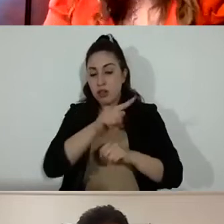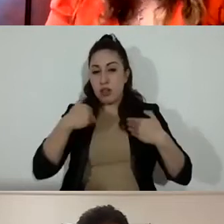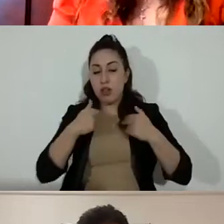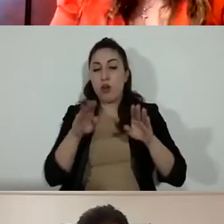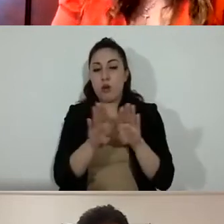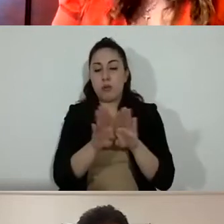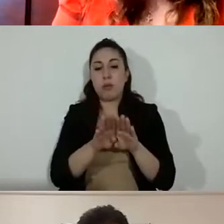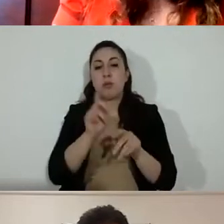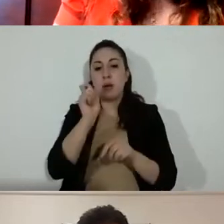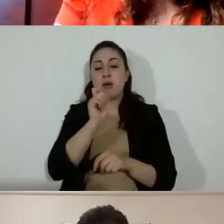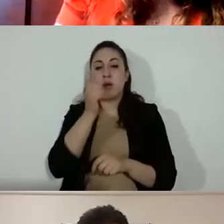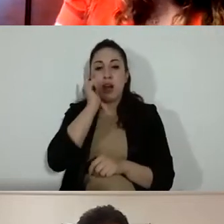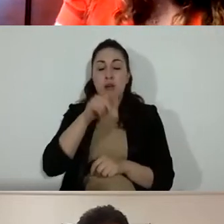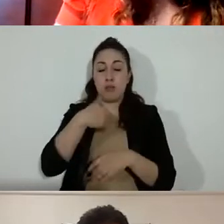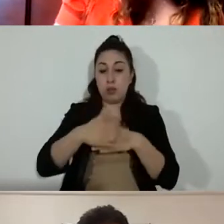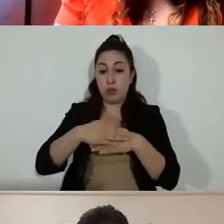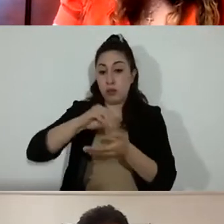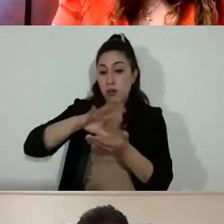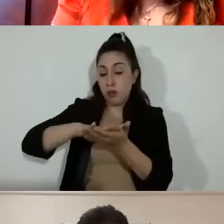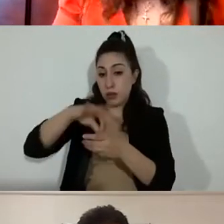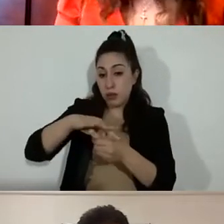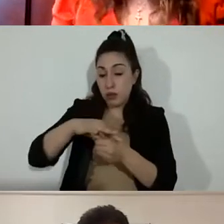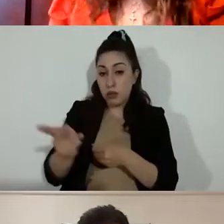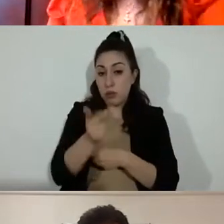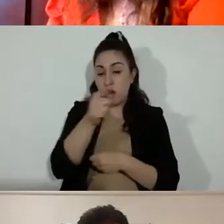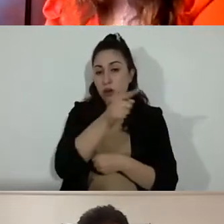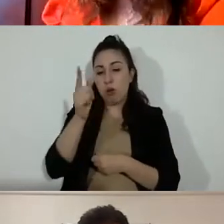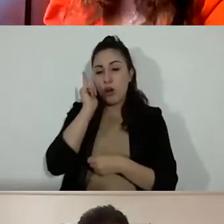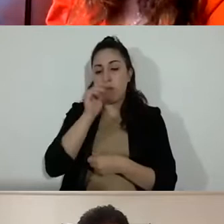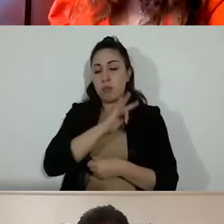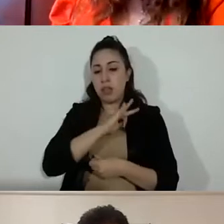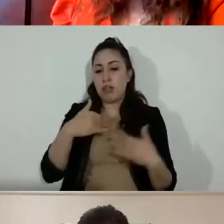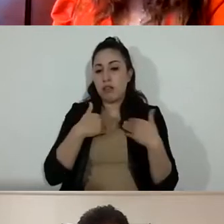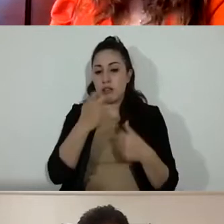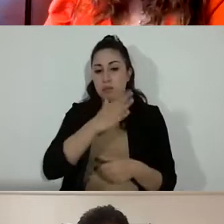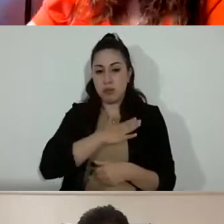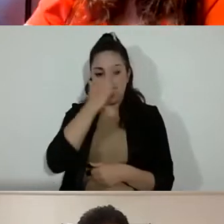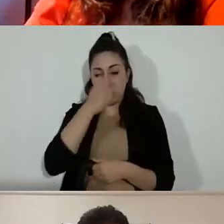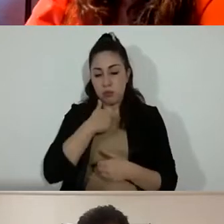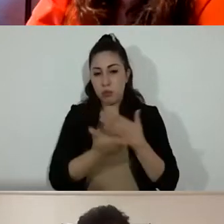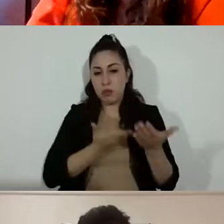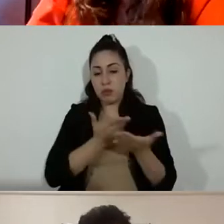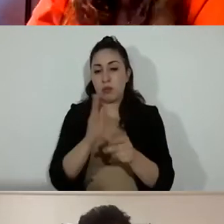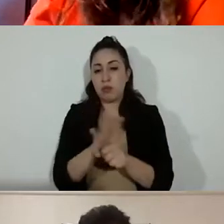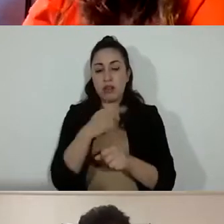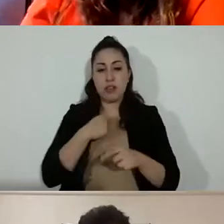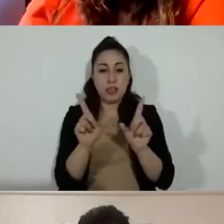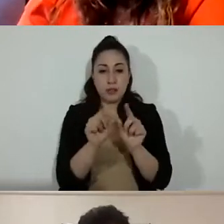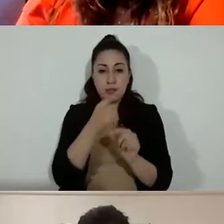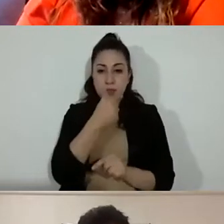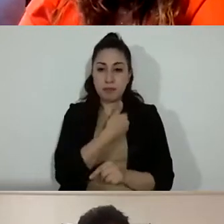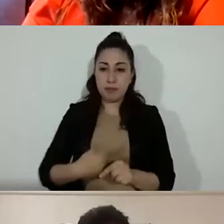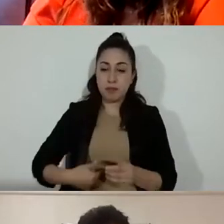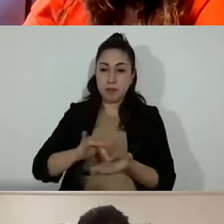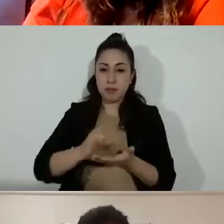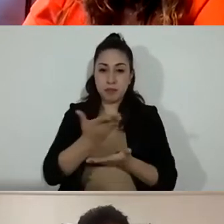tomar en consideración al momento de plantearse la votación de esta propuesta. Es cuanto, diputado presidente. Gracias, compañeras